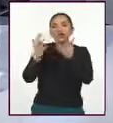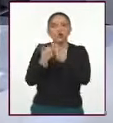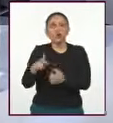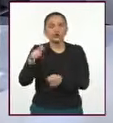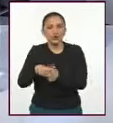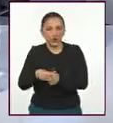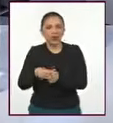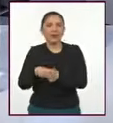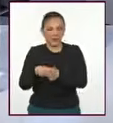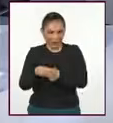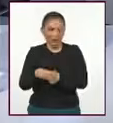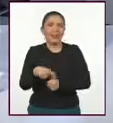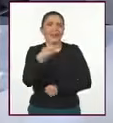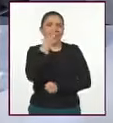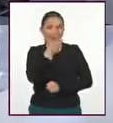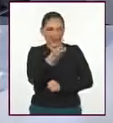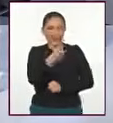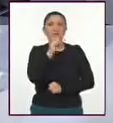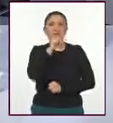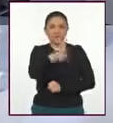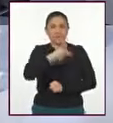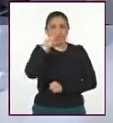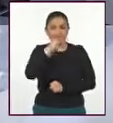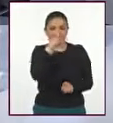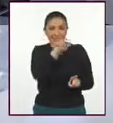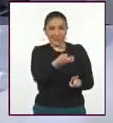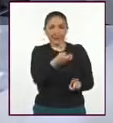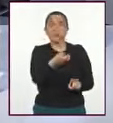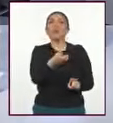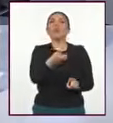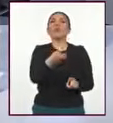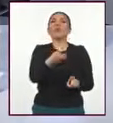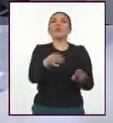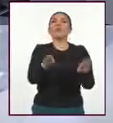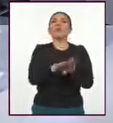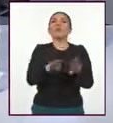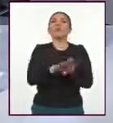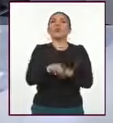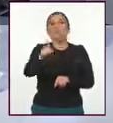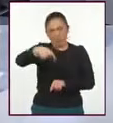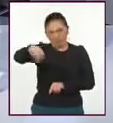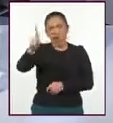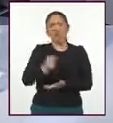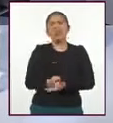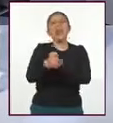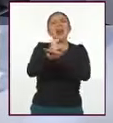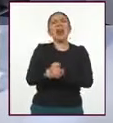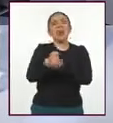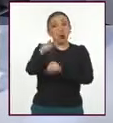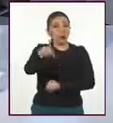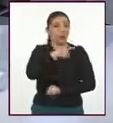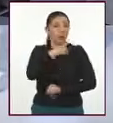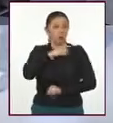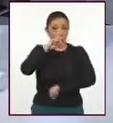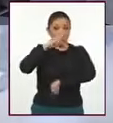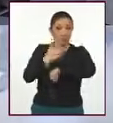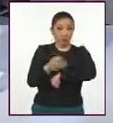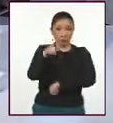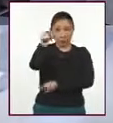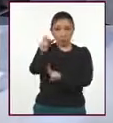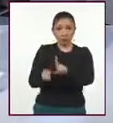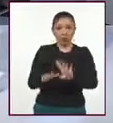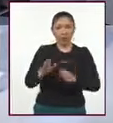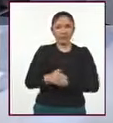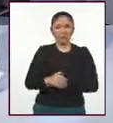Exactamente, y ahorita justo con este comentario que me gustaría tomar lo del, como el vea terapia. El vea terapia a veces, y va a sonar